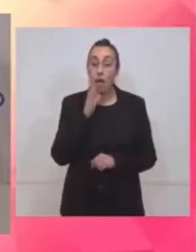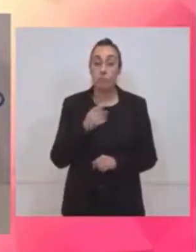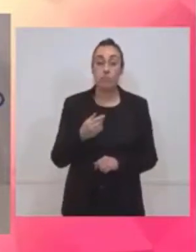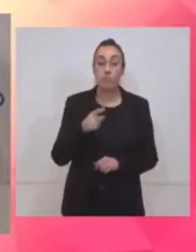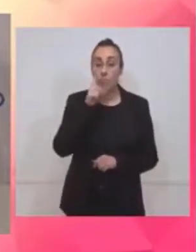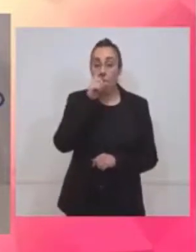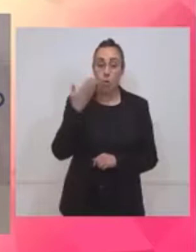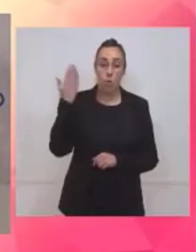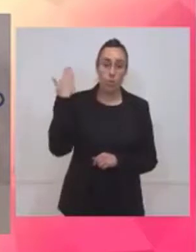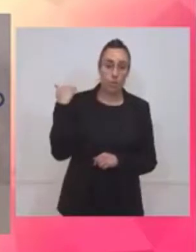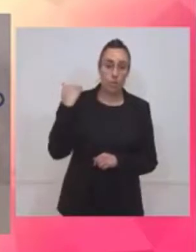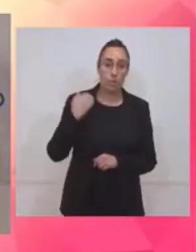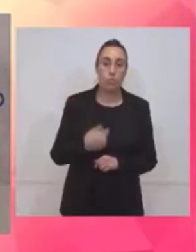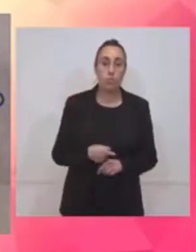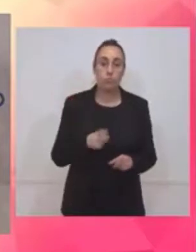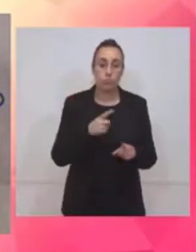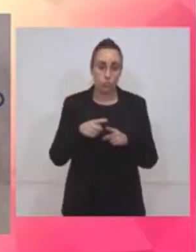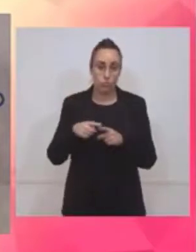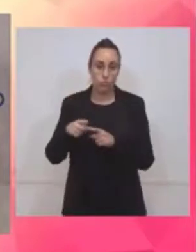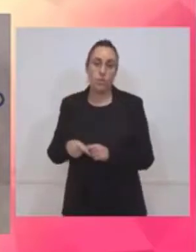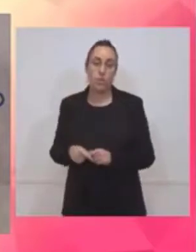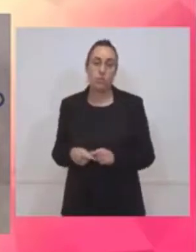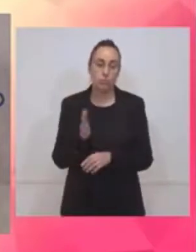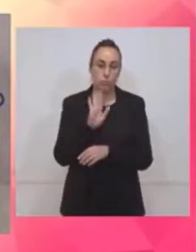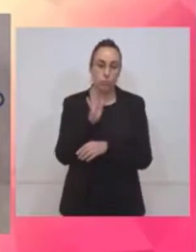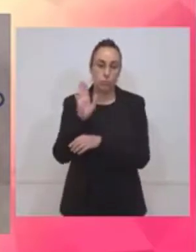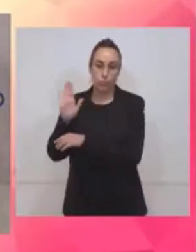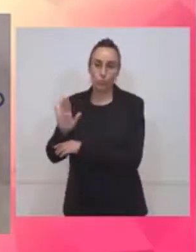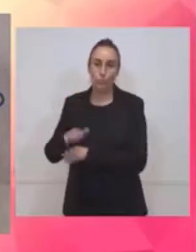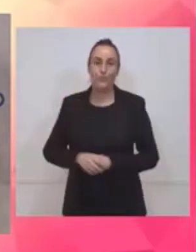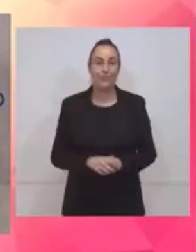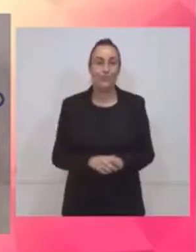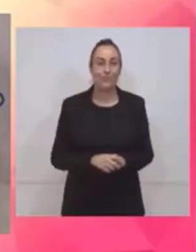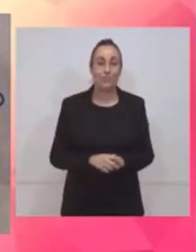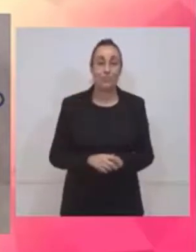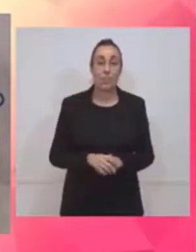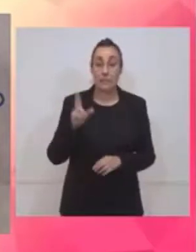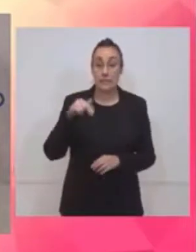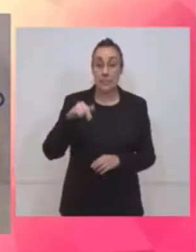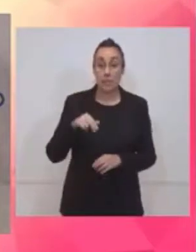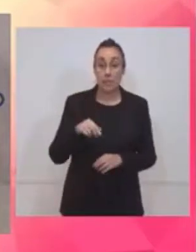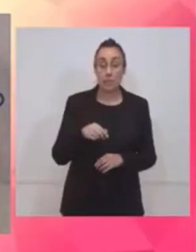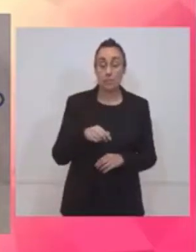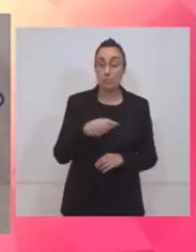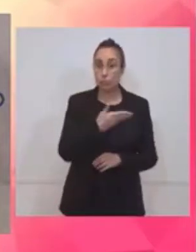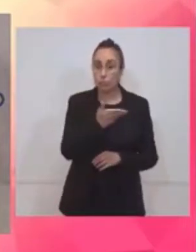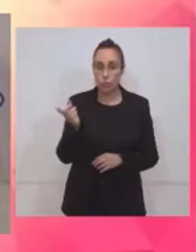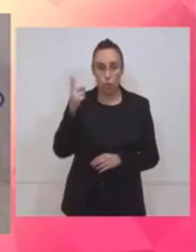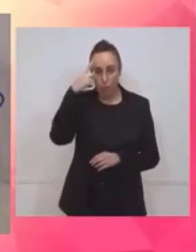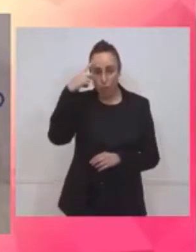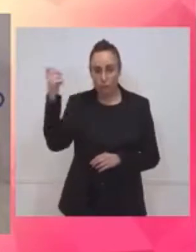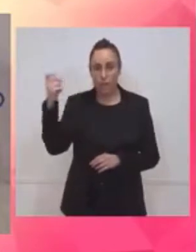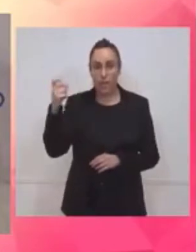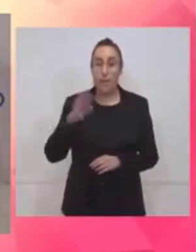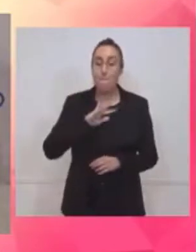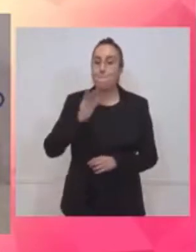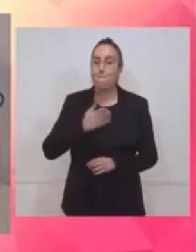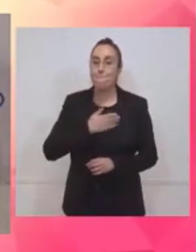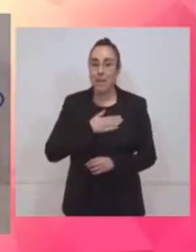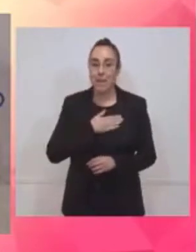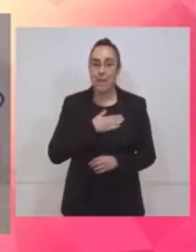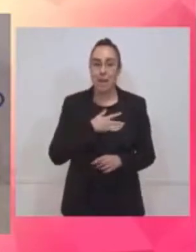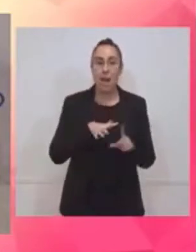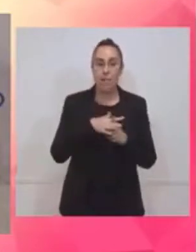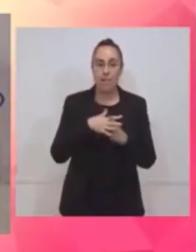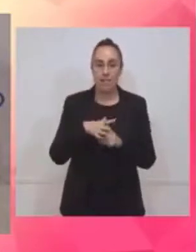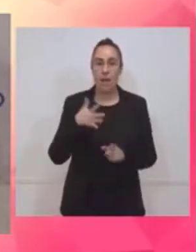tenían muchas ganas de estar aquí y celebrarlo con nosotras. Y no os olvidéis de que mañana tenemos los talleres y cada uno debe tener el enlace a su